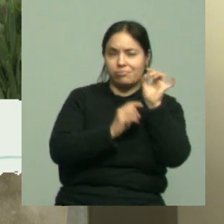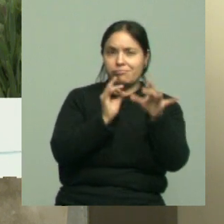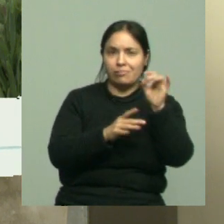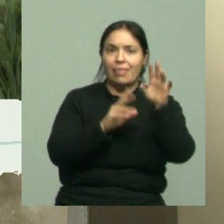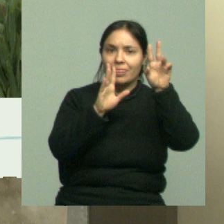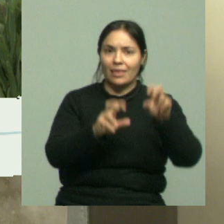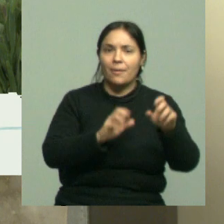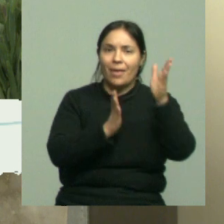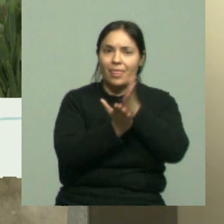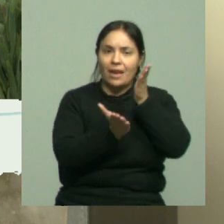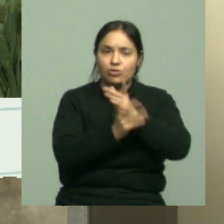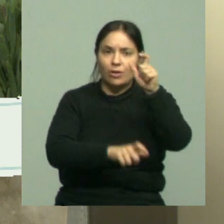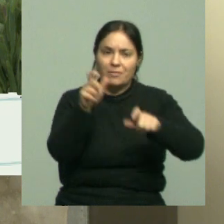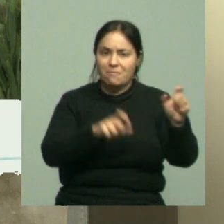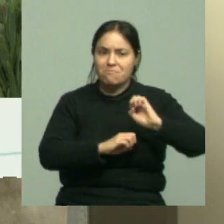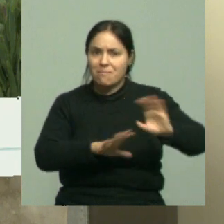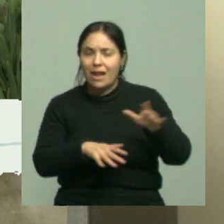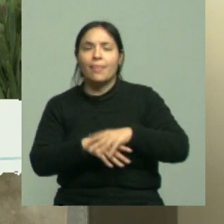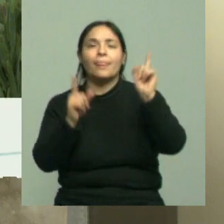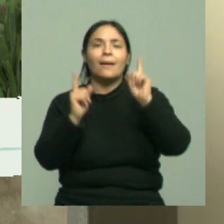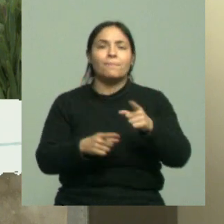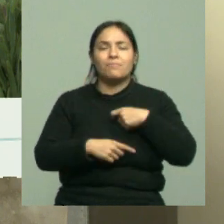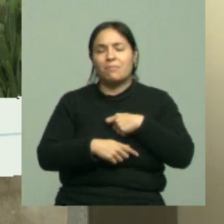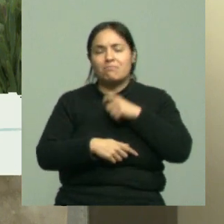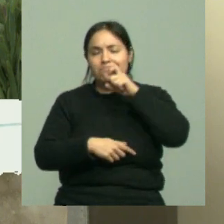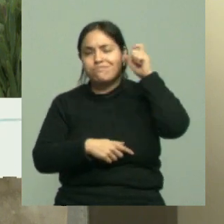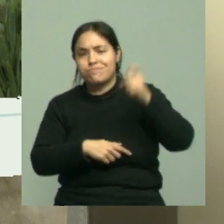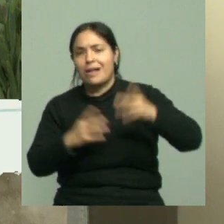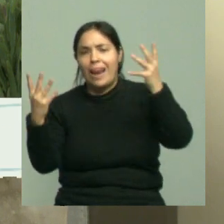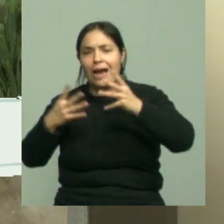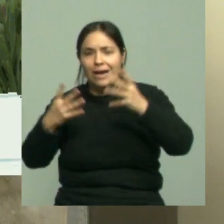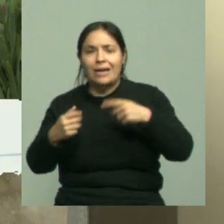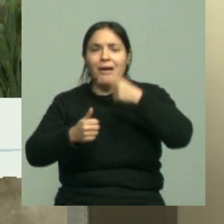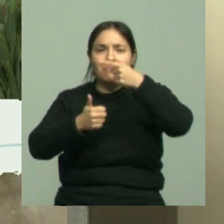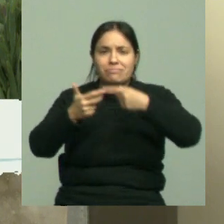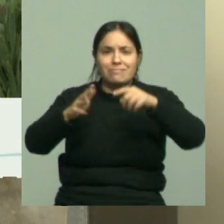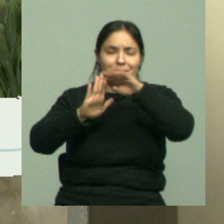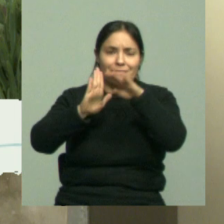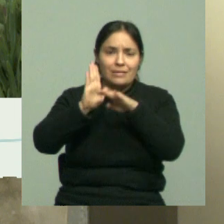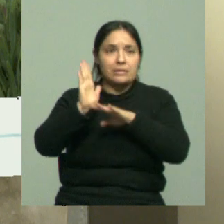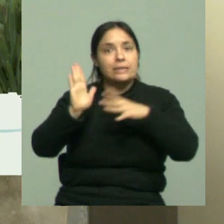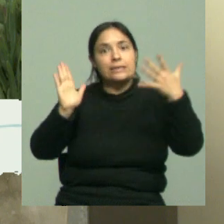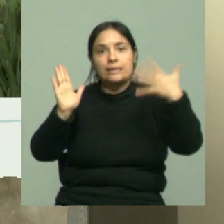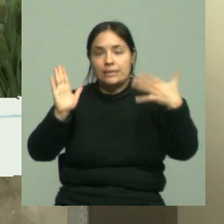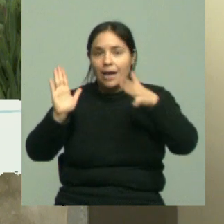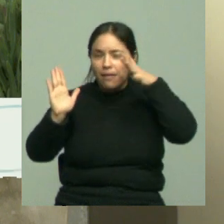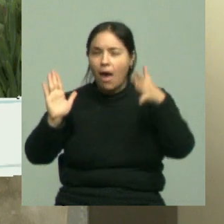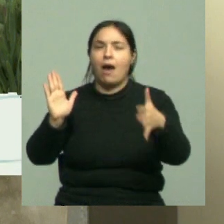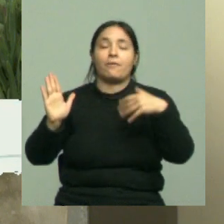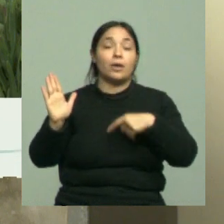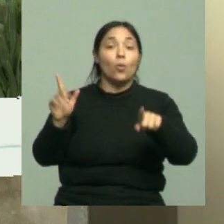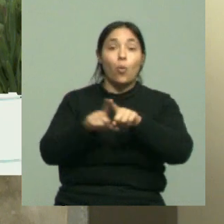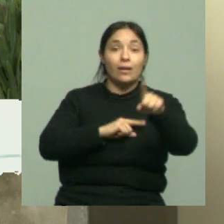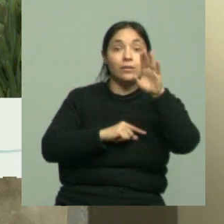derechos humanos, Sí, en materia de crímenes de guerra. sí. Eran situaciones bastante delicadas que, por otro lado, Estados Unidos lo que